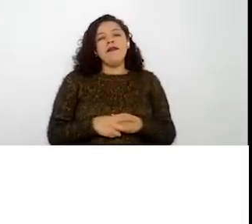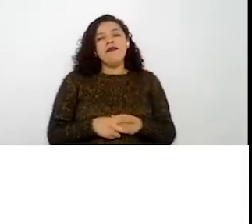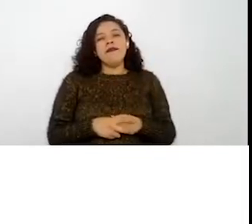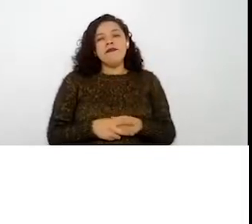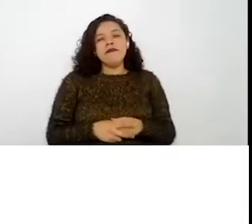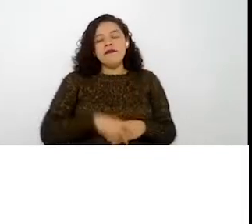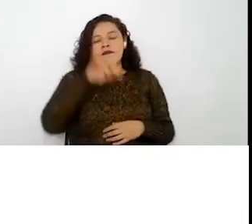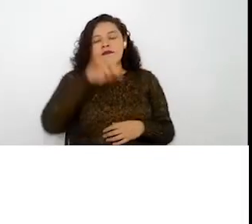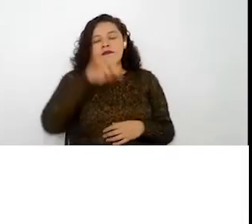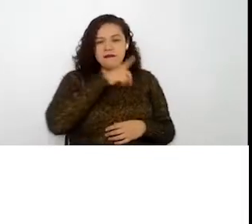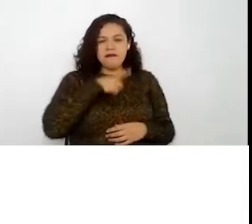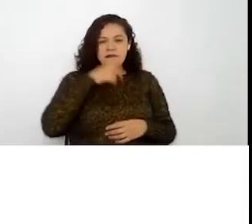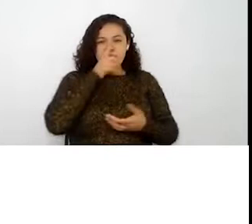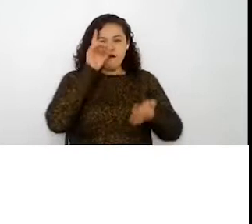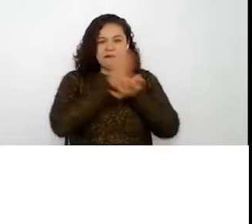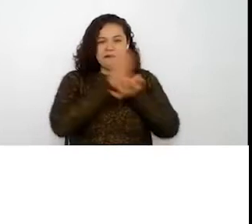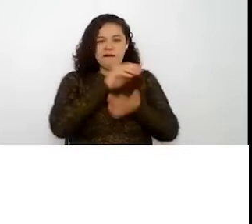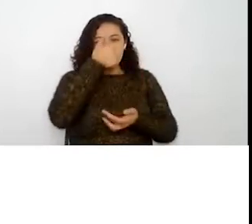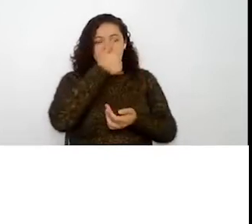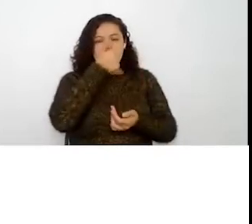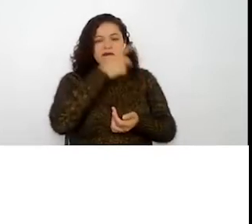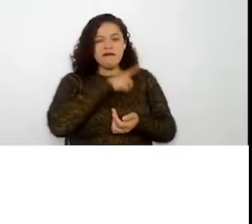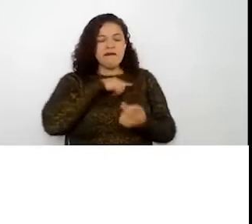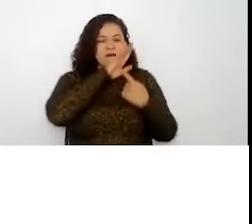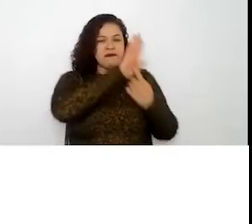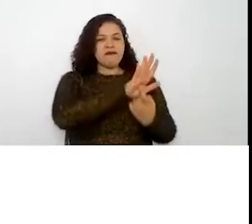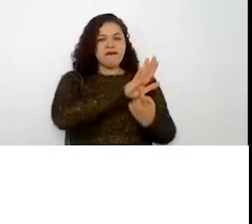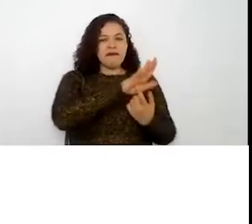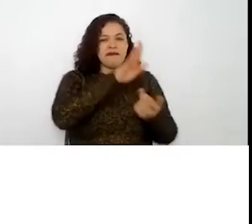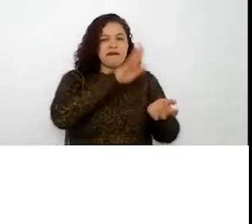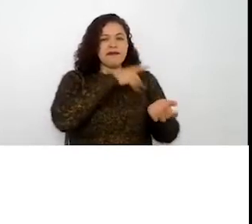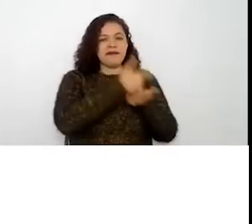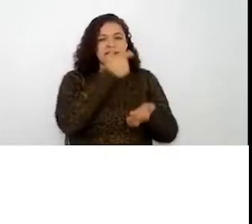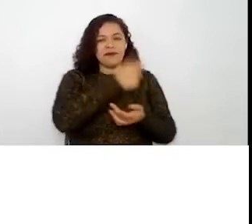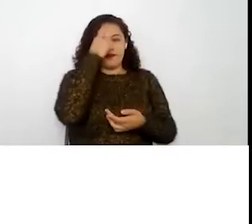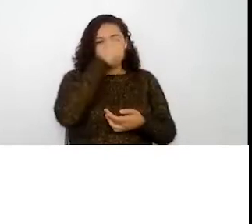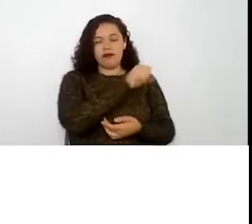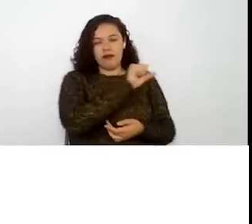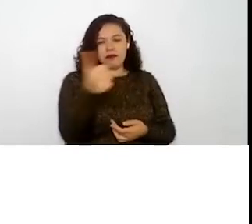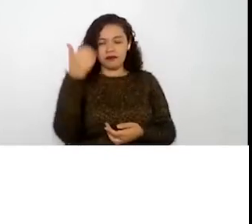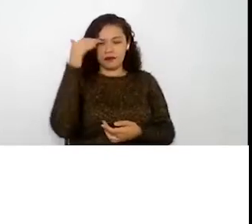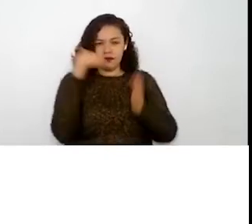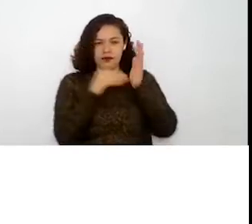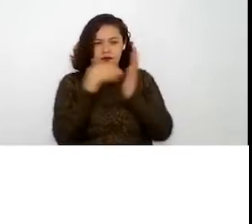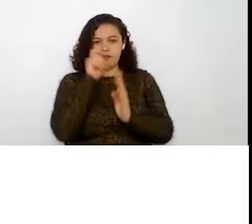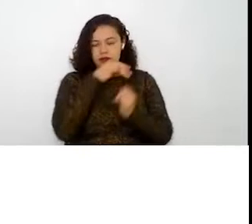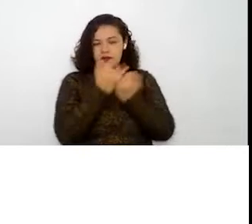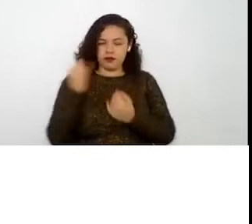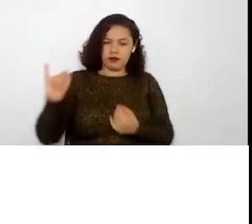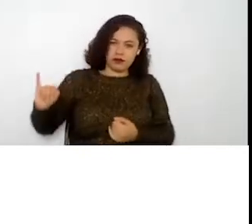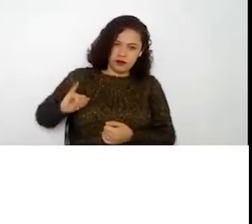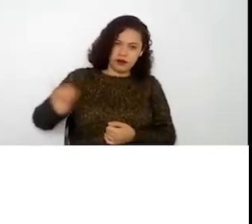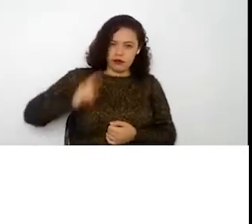cubrir a la Java como son las cuotas de 6 a millar e intereses moratorios y como les decía anteriormente el sistema